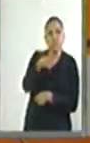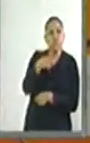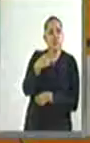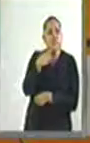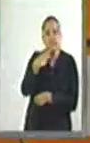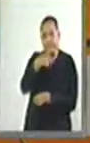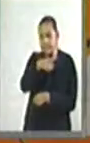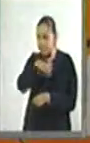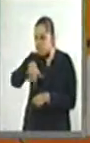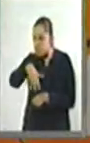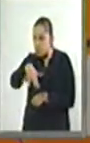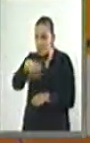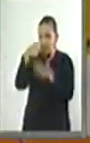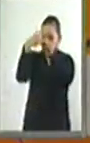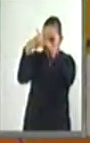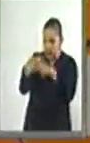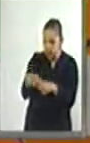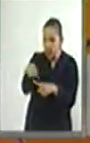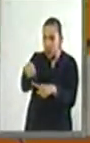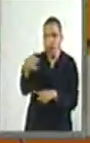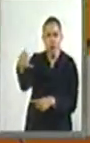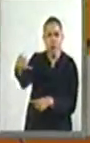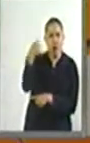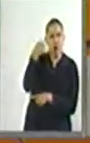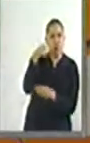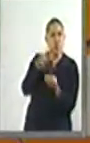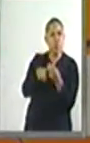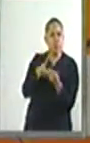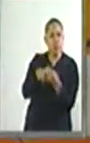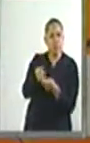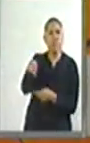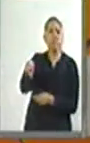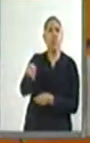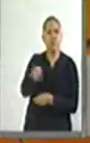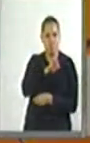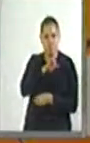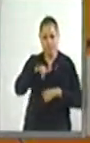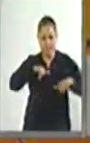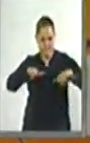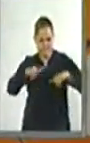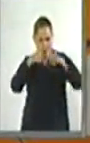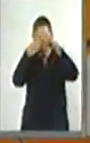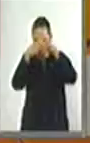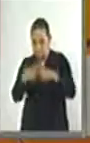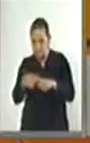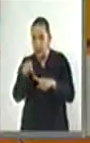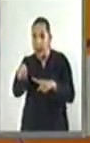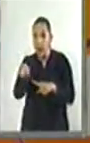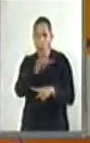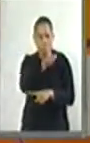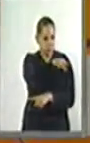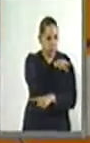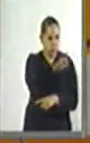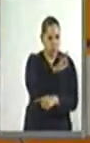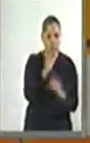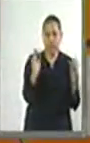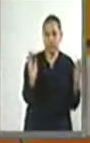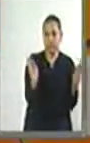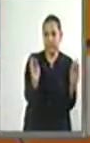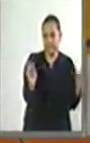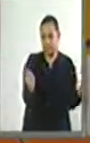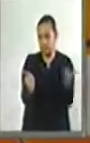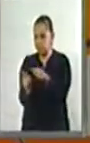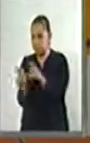la localización del teléfono del cual se marca para conectar al centro de atención de emergencias más cercano. Permite rastrear las llamadas